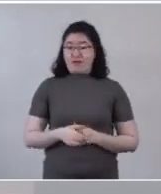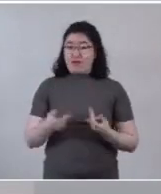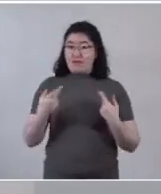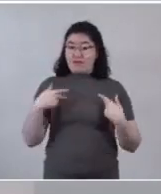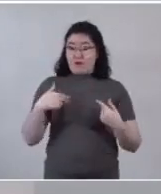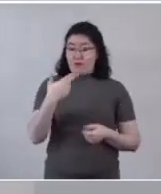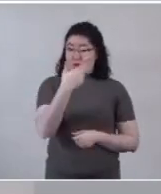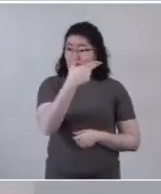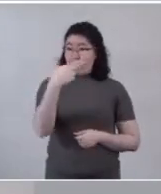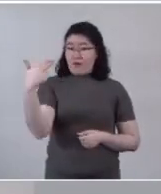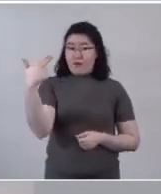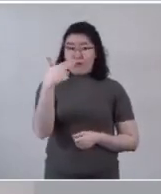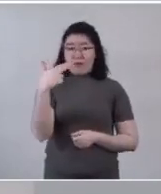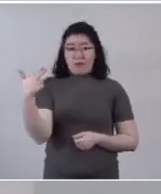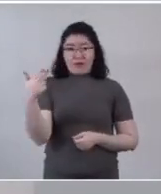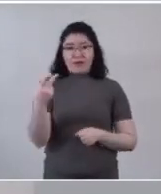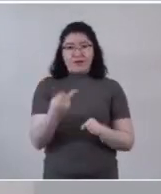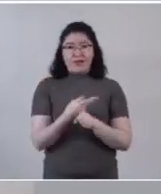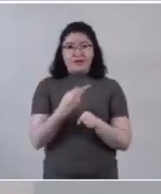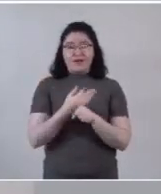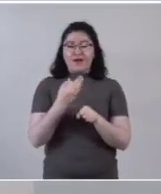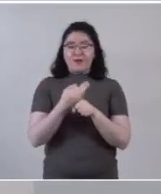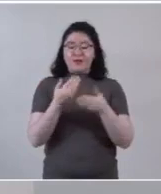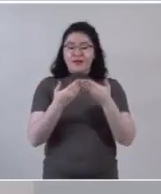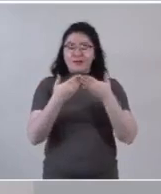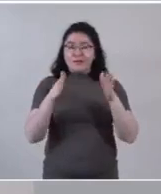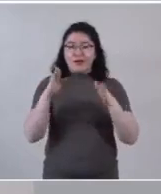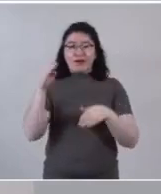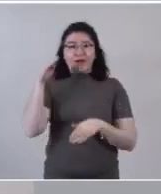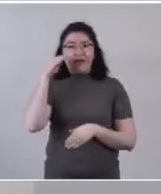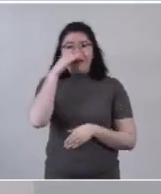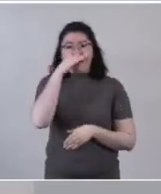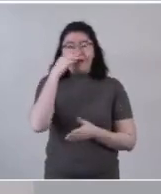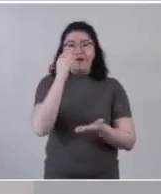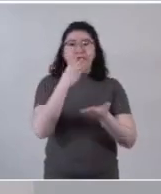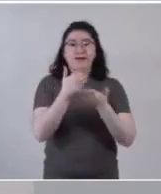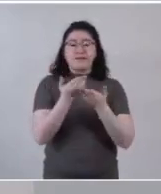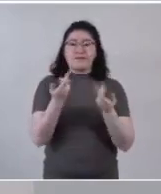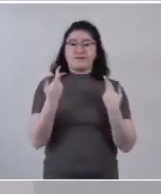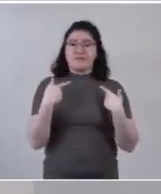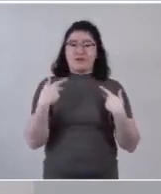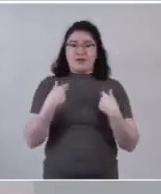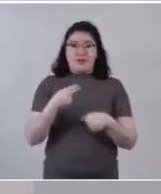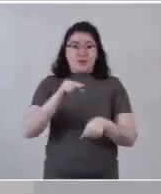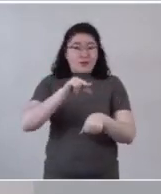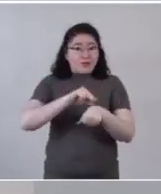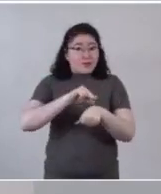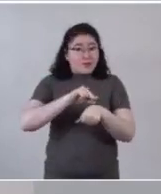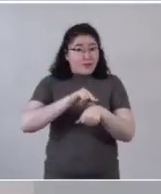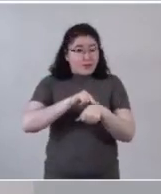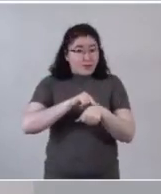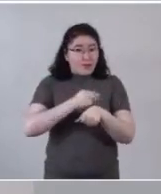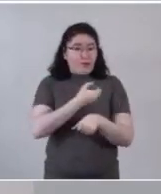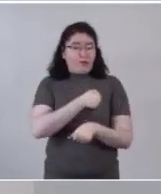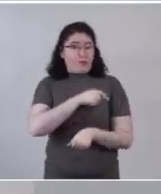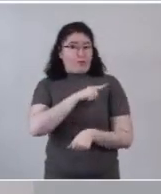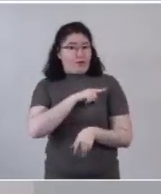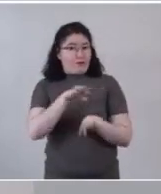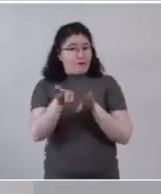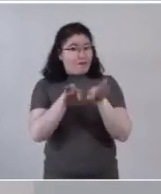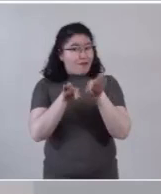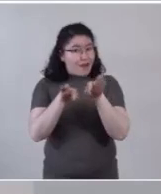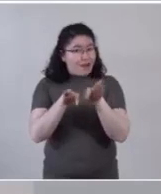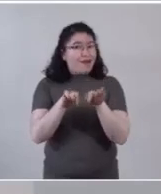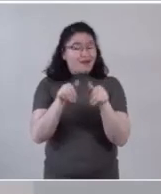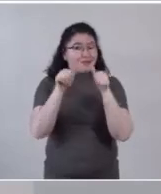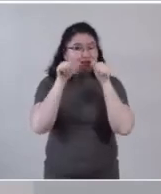muchísimos hoteleros, abrieron sus puertas de manera gratuita para poder hospedar a personal de salud